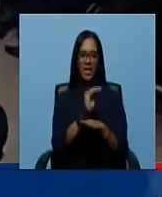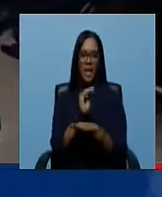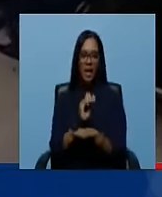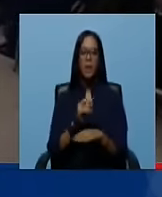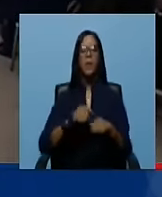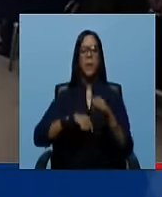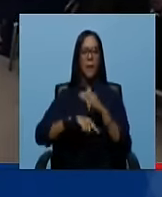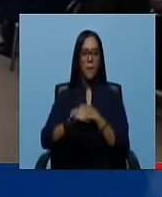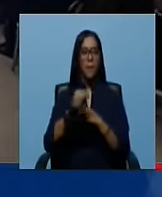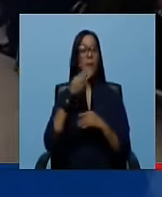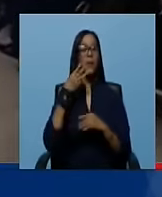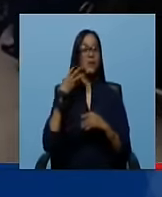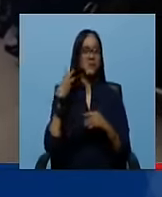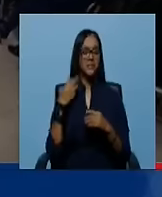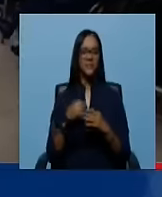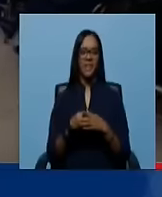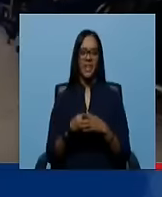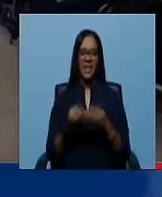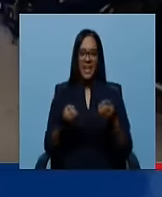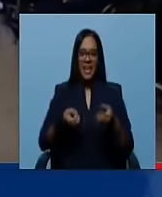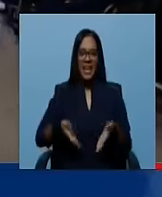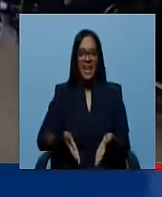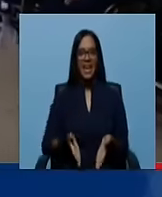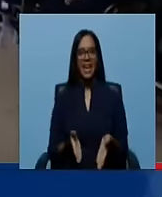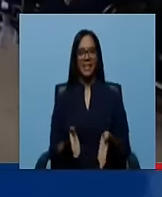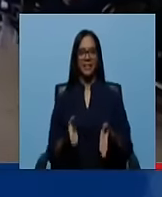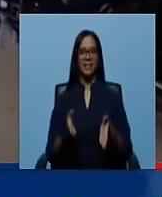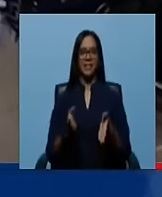engrandecerlo. Y que nazca y renazcan